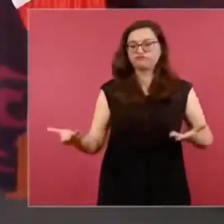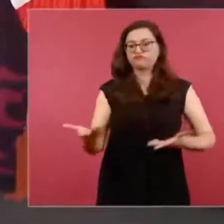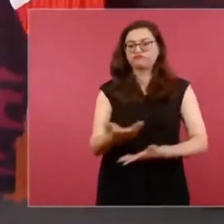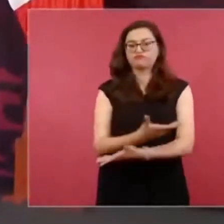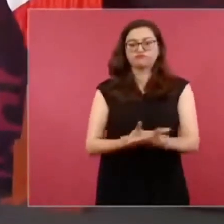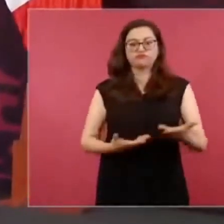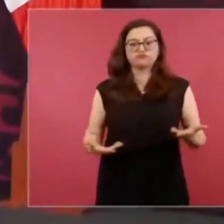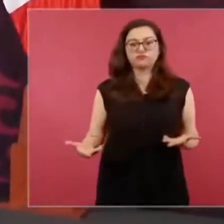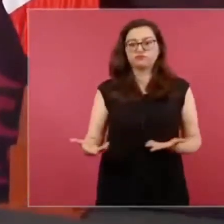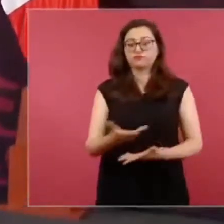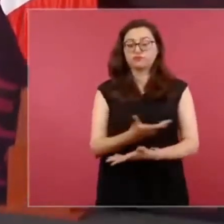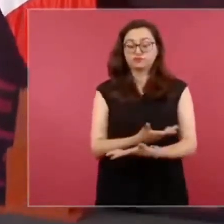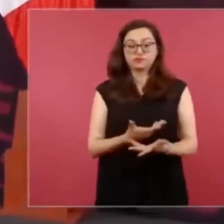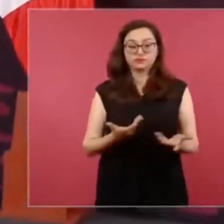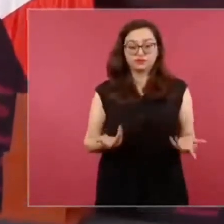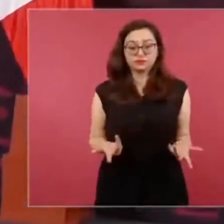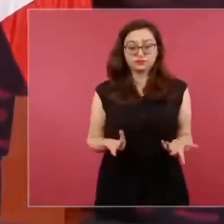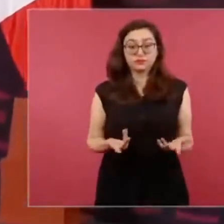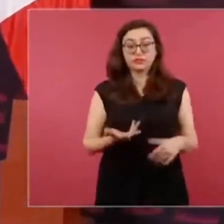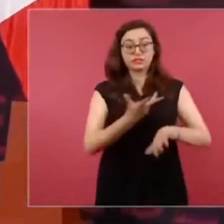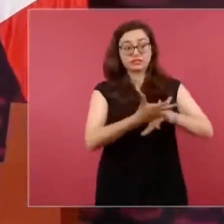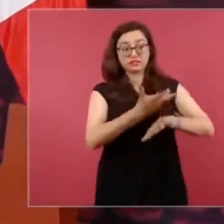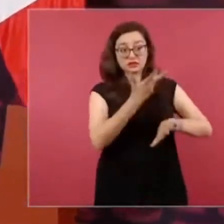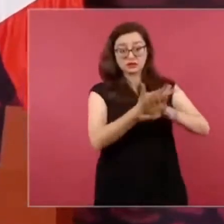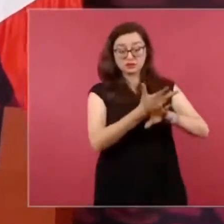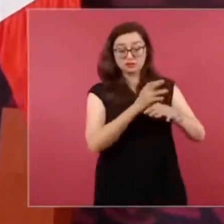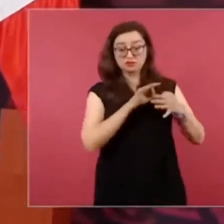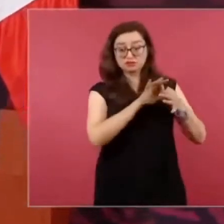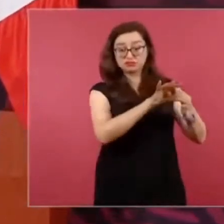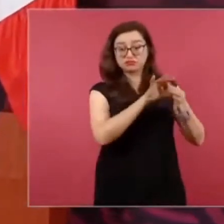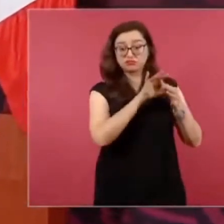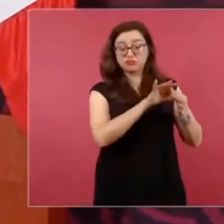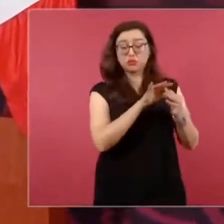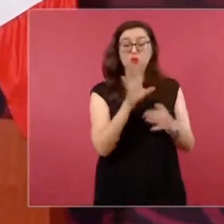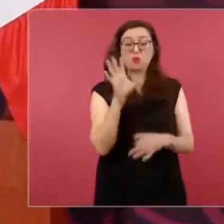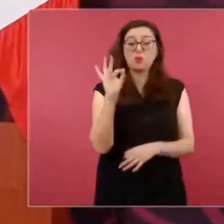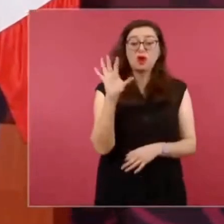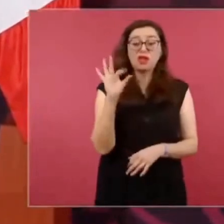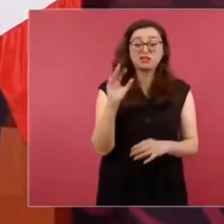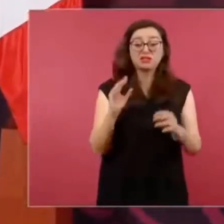convivencia, 40 millones de mexicanos en Estados Unidos.